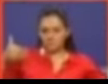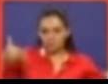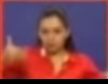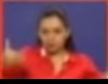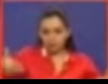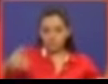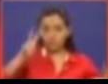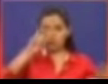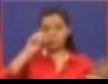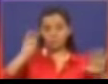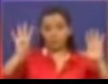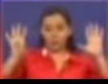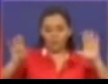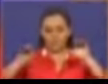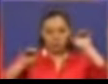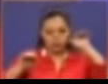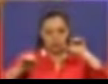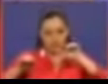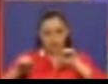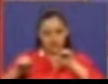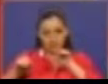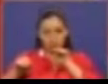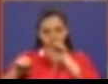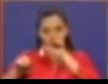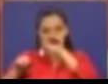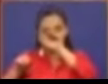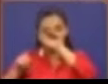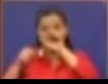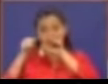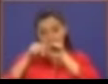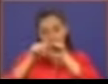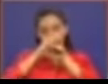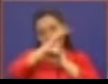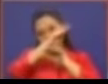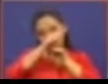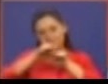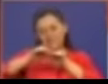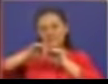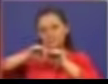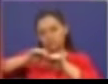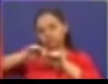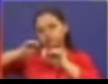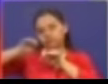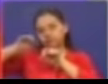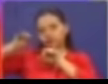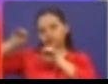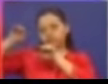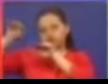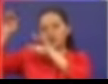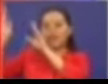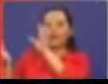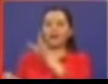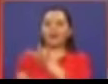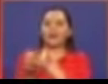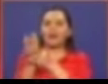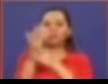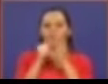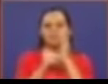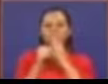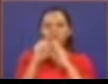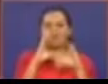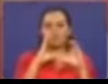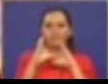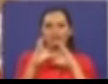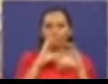gobierno, dato del 2007. Pero desde ahí empezamos a subir, sobre todo con la creación del Ministerio de Telecomunicaciones y Tecnología